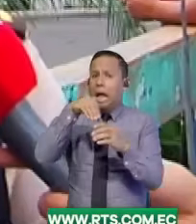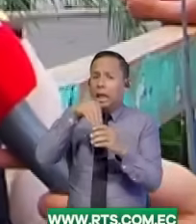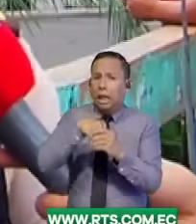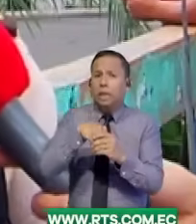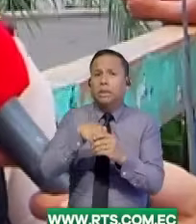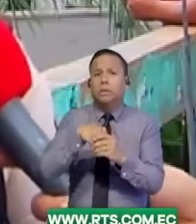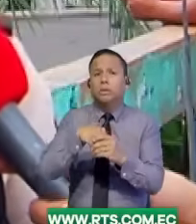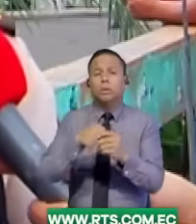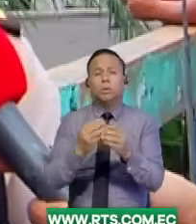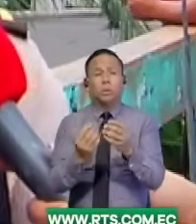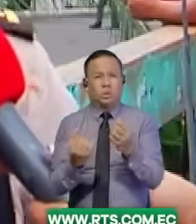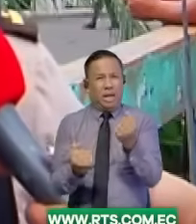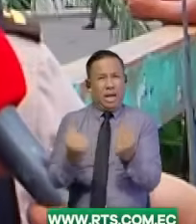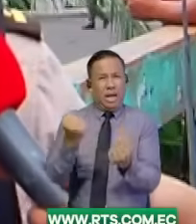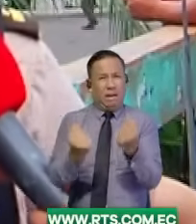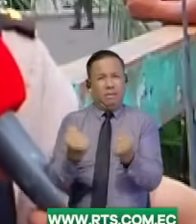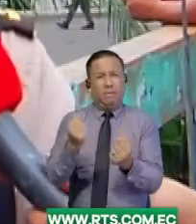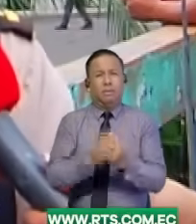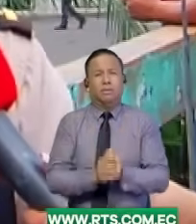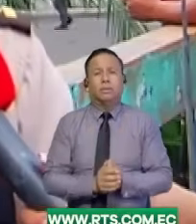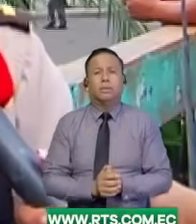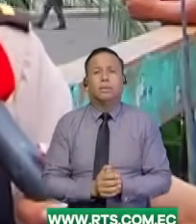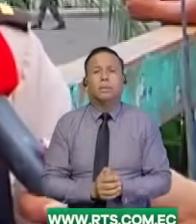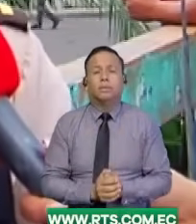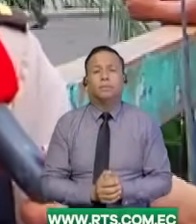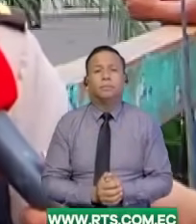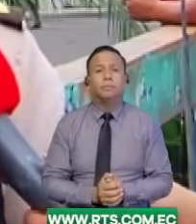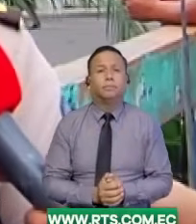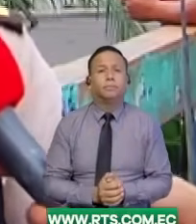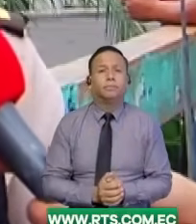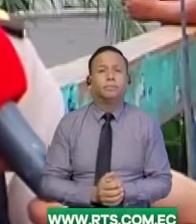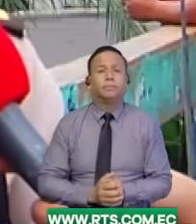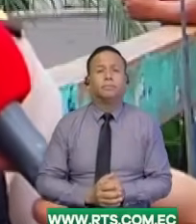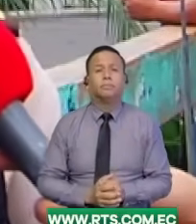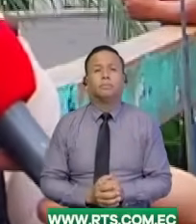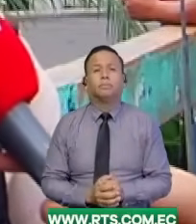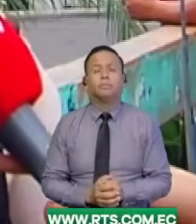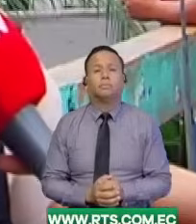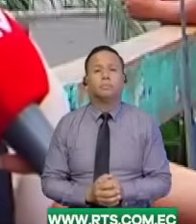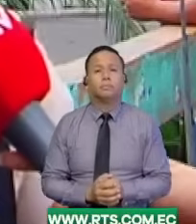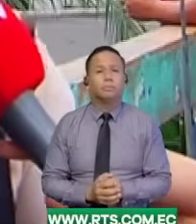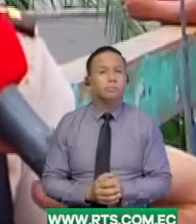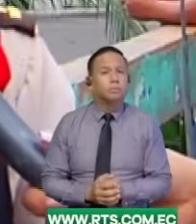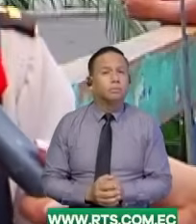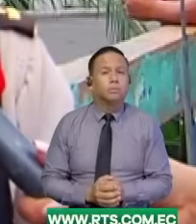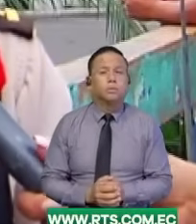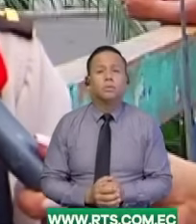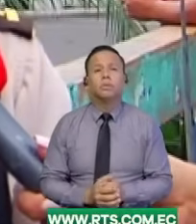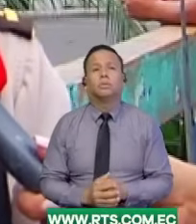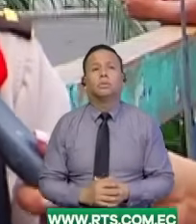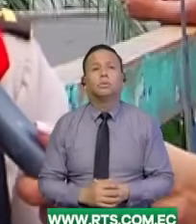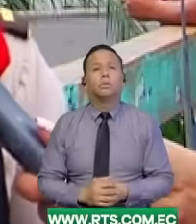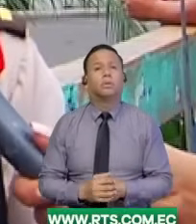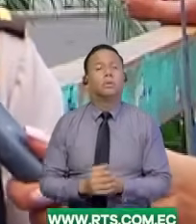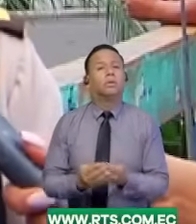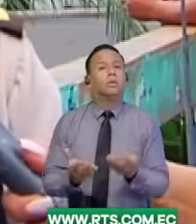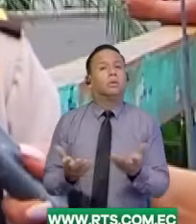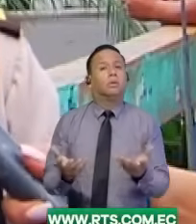de combustible, obviamente para causar un daño mayor. Explotó a unos 3 metros del vehículo, pero sin embargo, como les digo, está